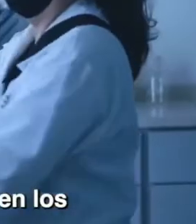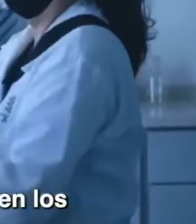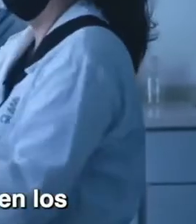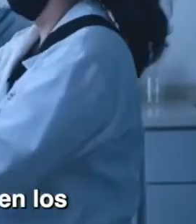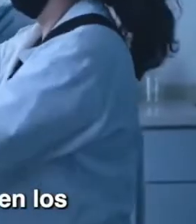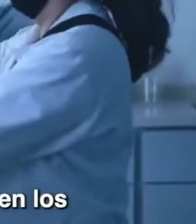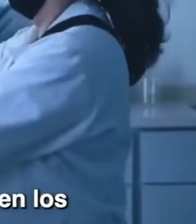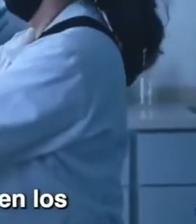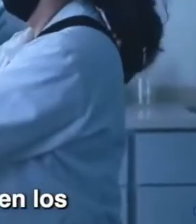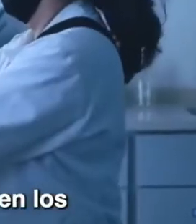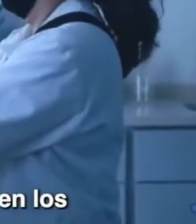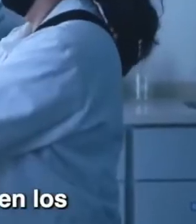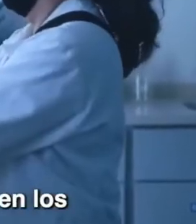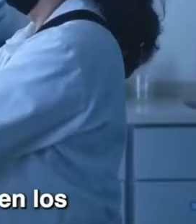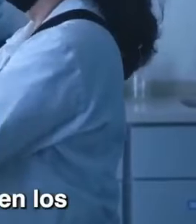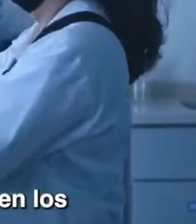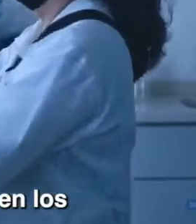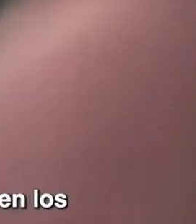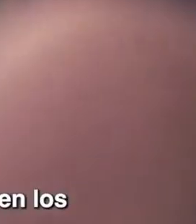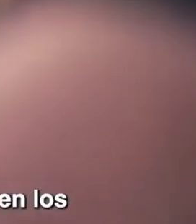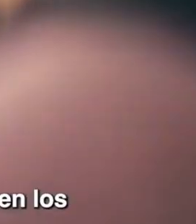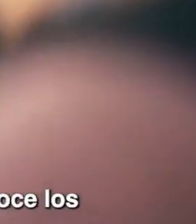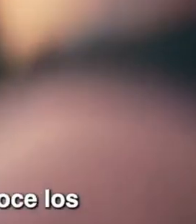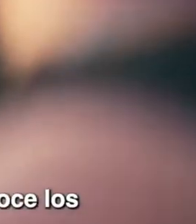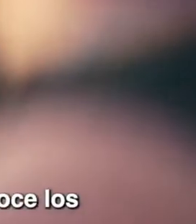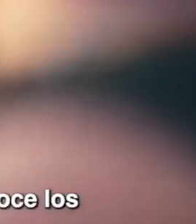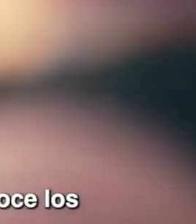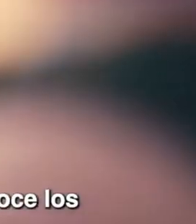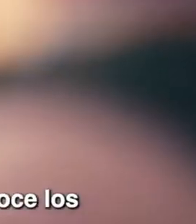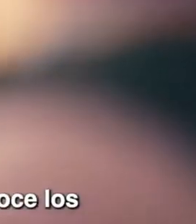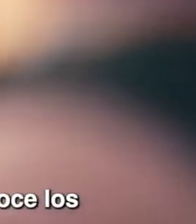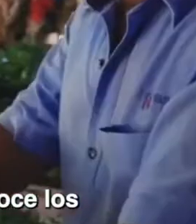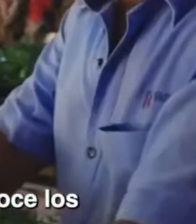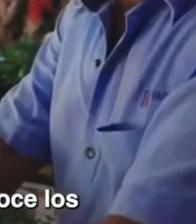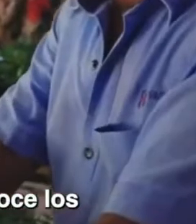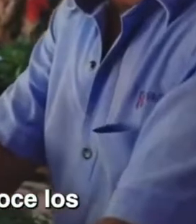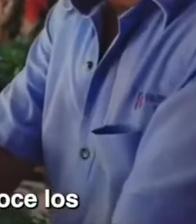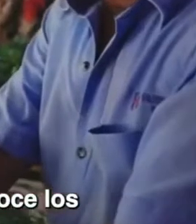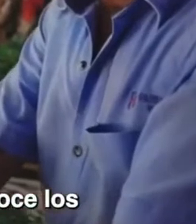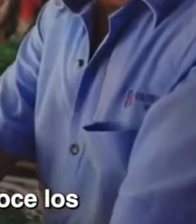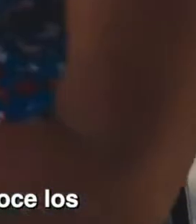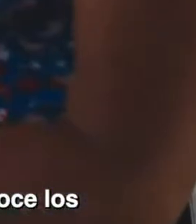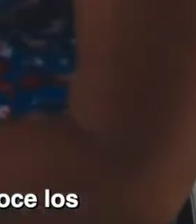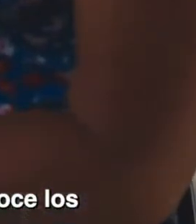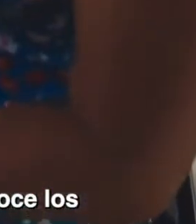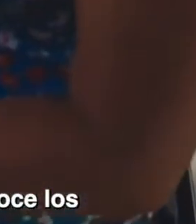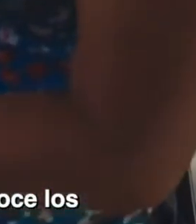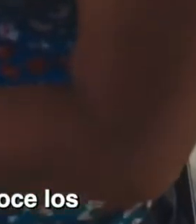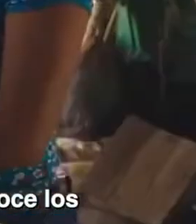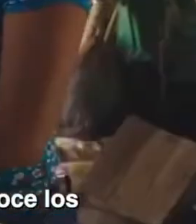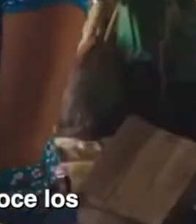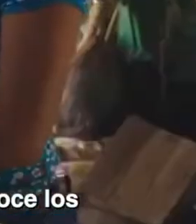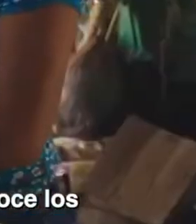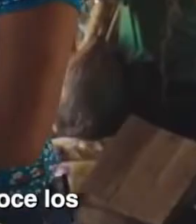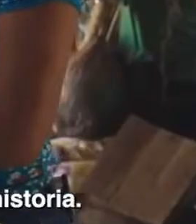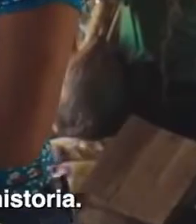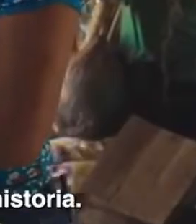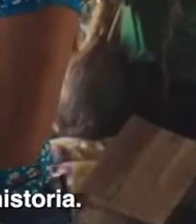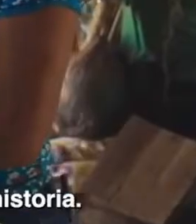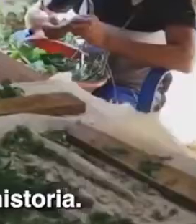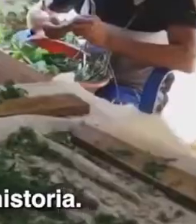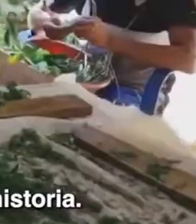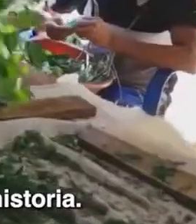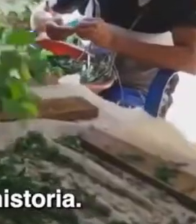que articulan la investigación y la incidencia en los territorios e impulsan una agenda de ciencias que reconoce los saberes